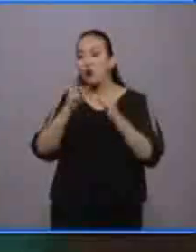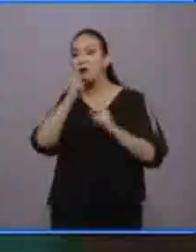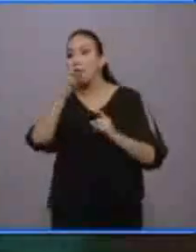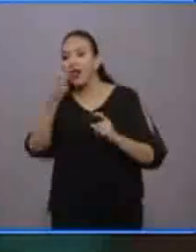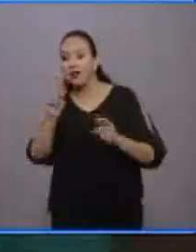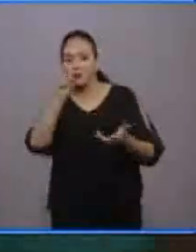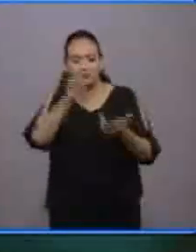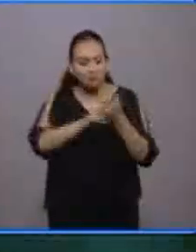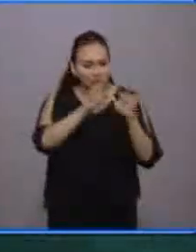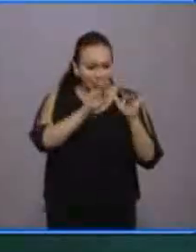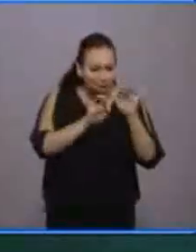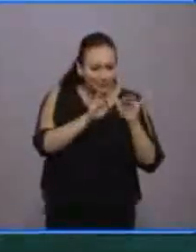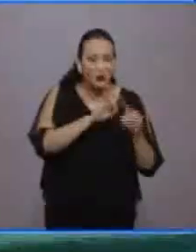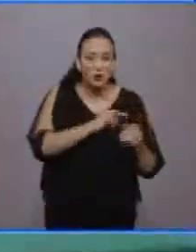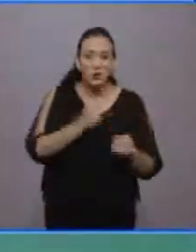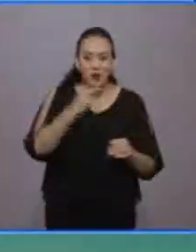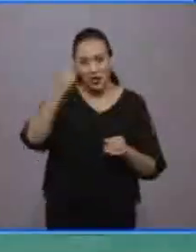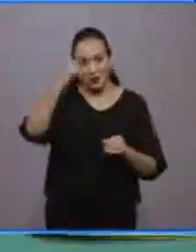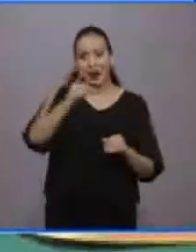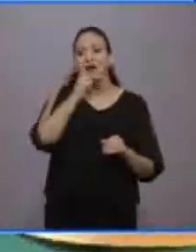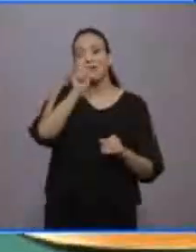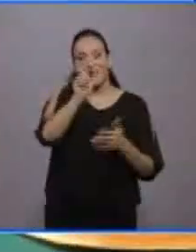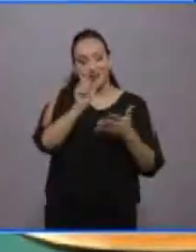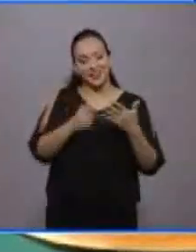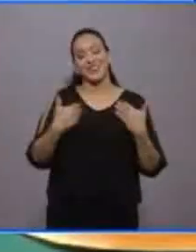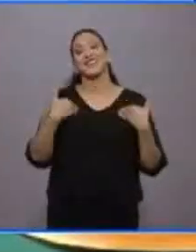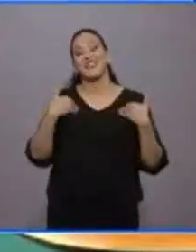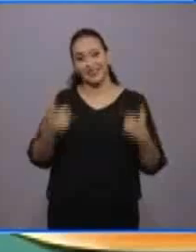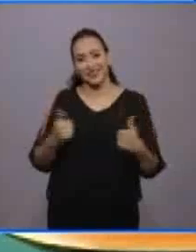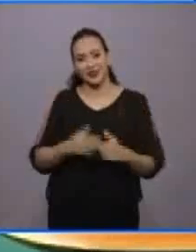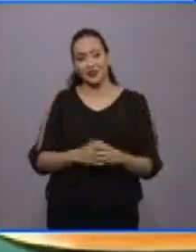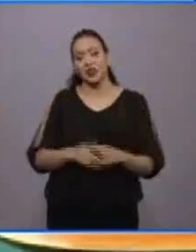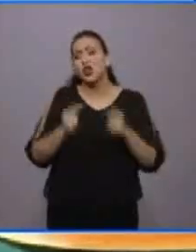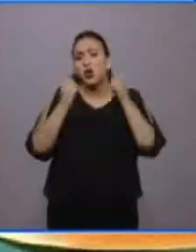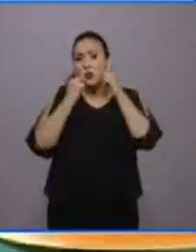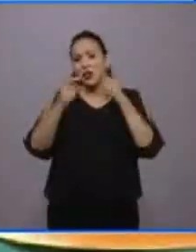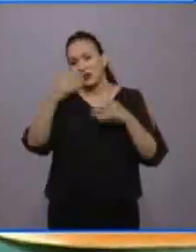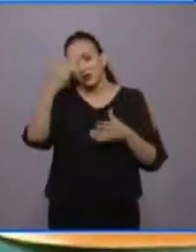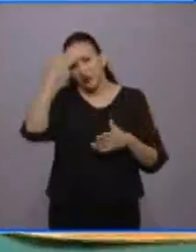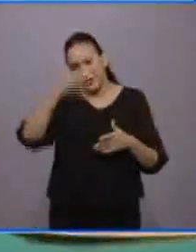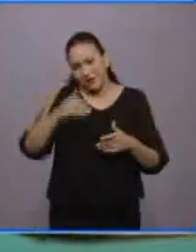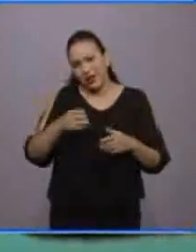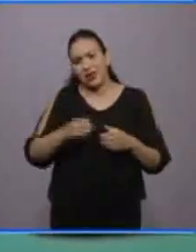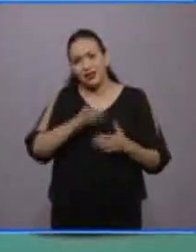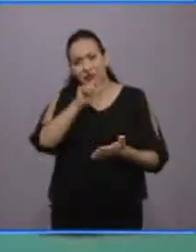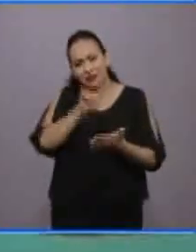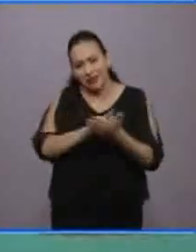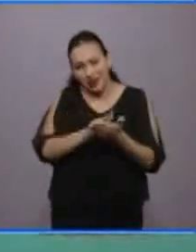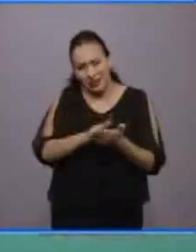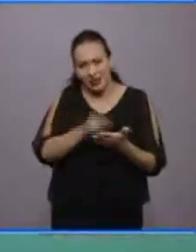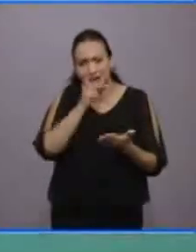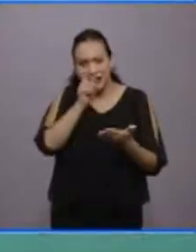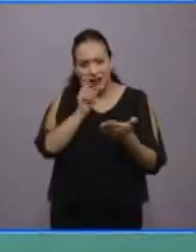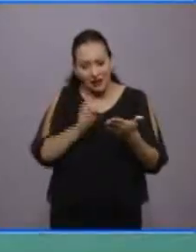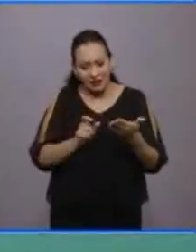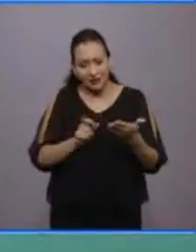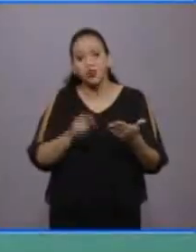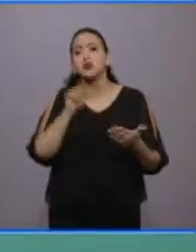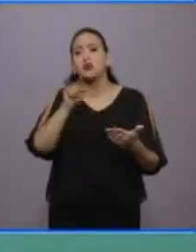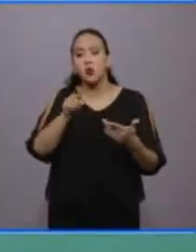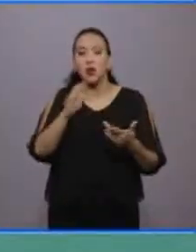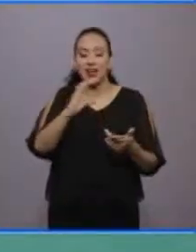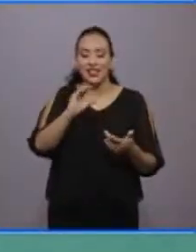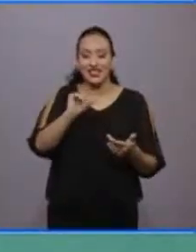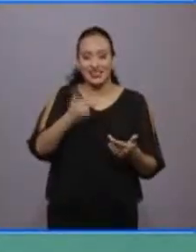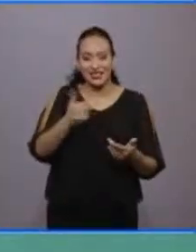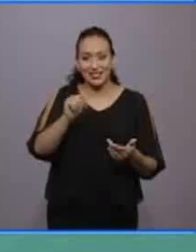en términos comprensibles para cualquier persona, aunque no tenga conocimientos especializados en derecho, y el cual estará disponible al